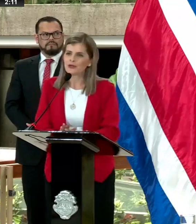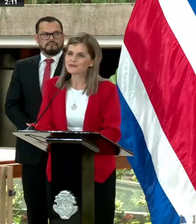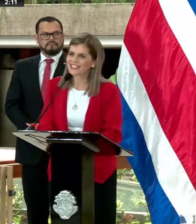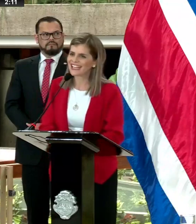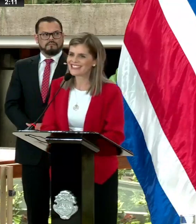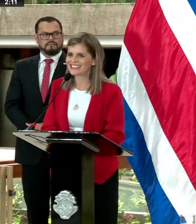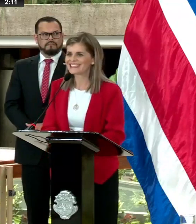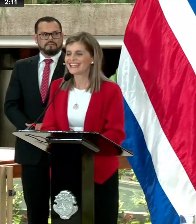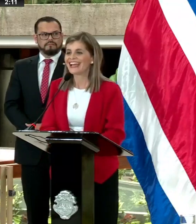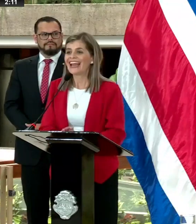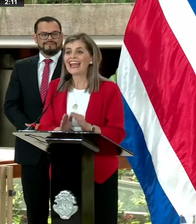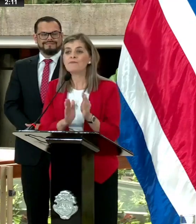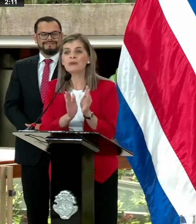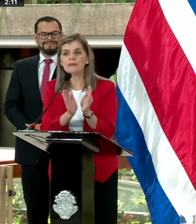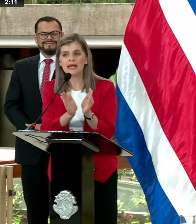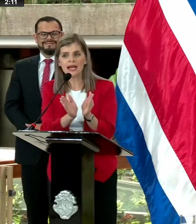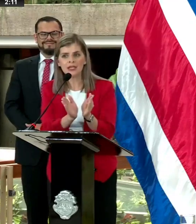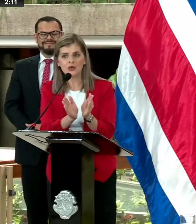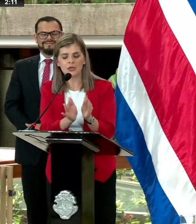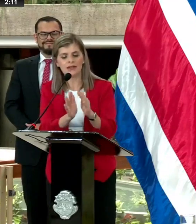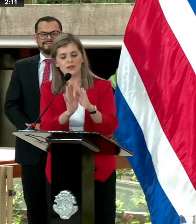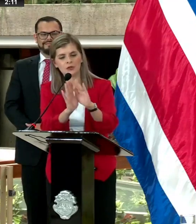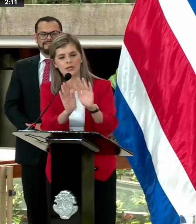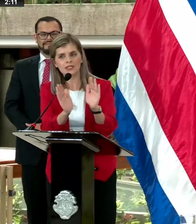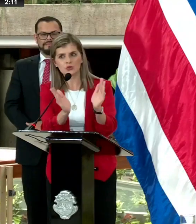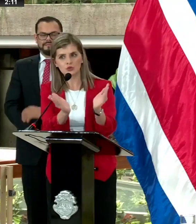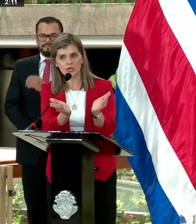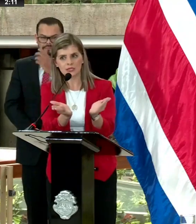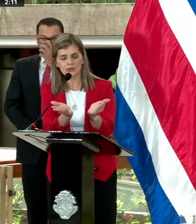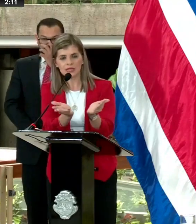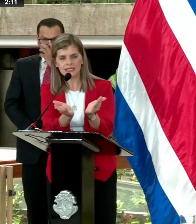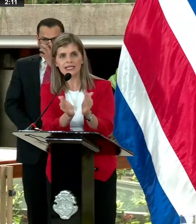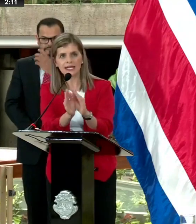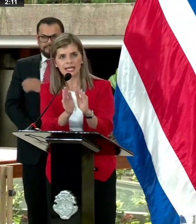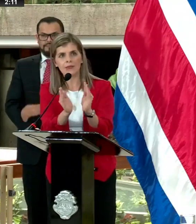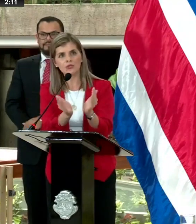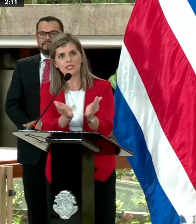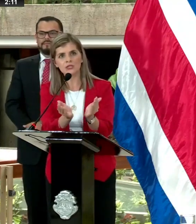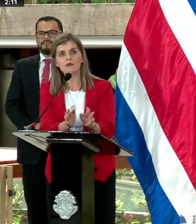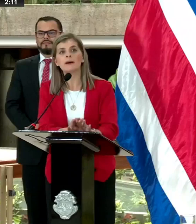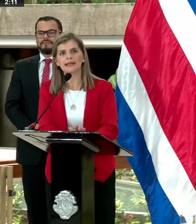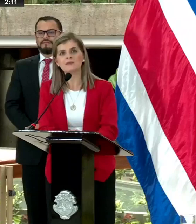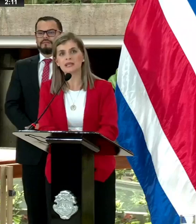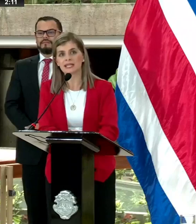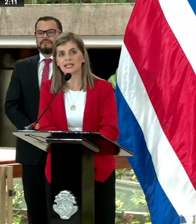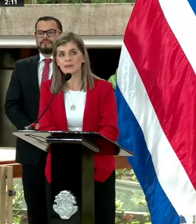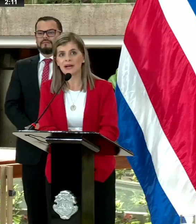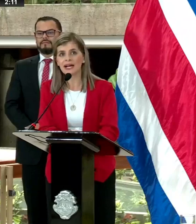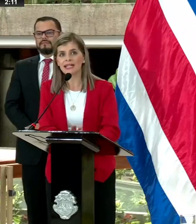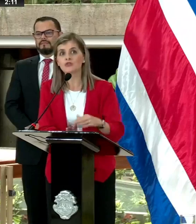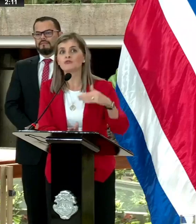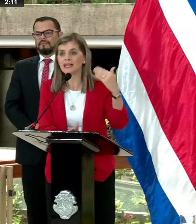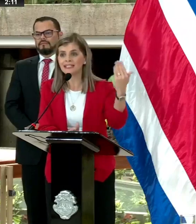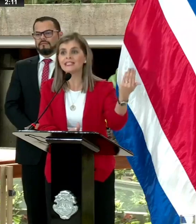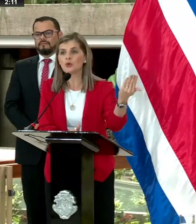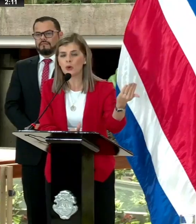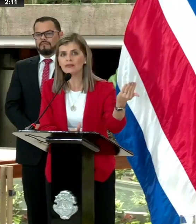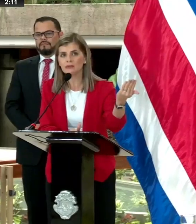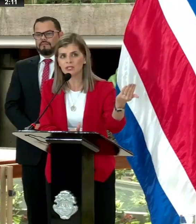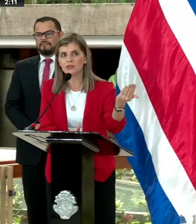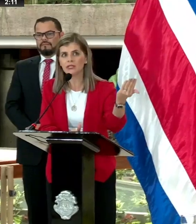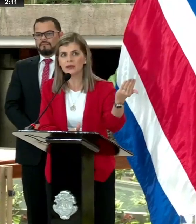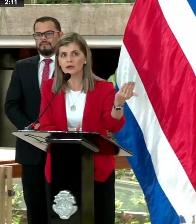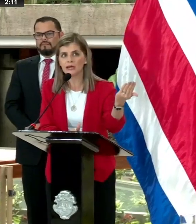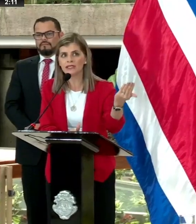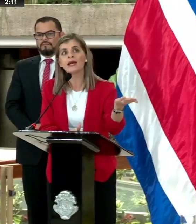decir, bueno, que Hacienda le ayuda. Gracias. El primer año y dentro de la estructuración financiera que hemos hecho el país pasaría de pagar esos más de